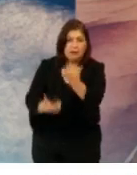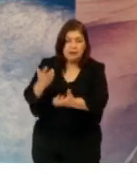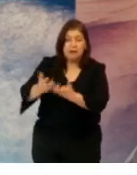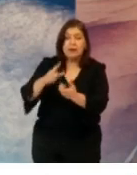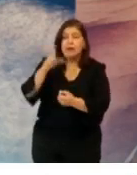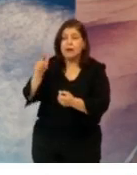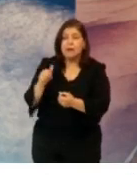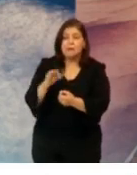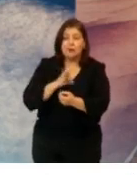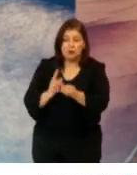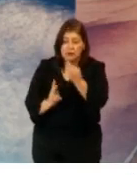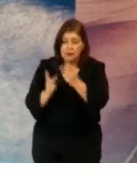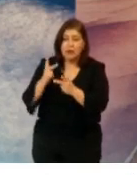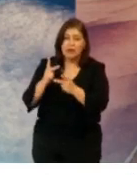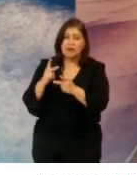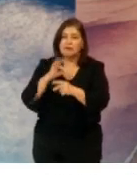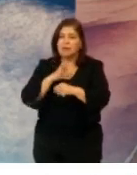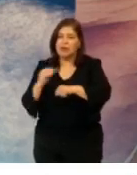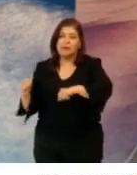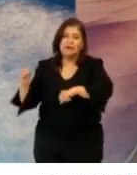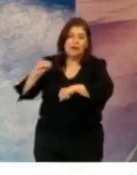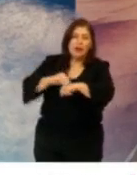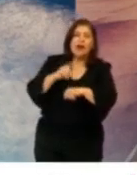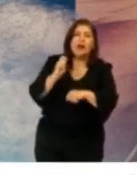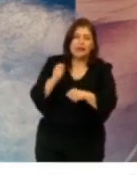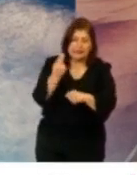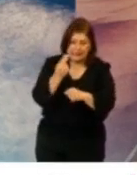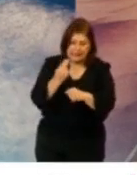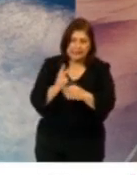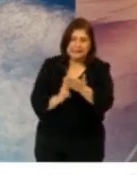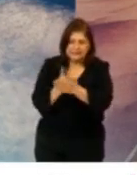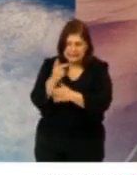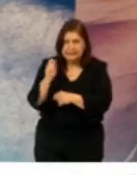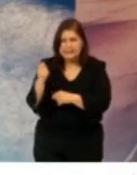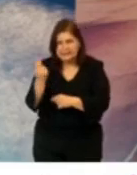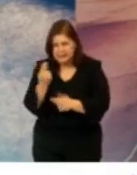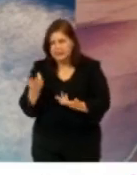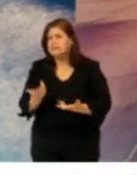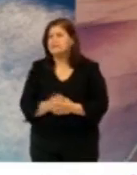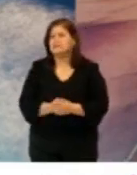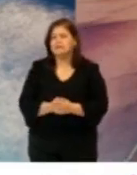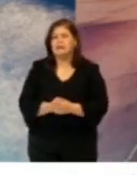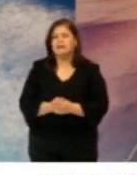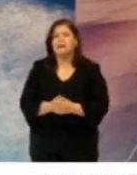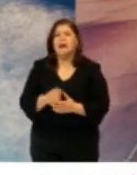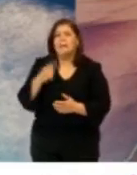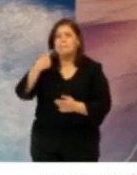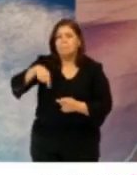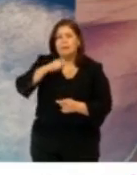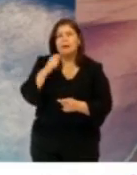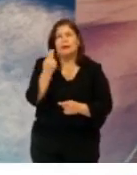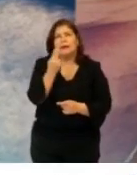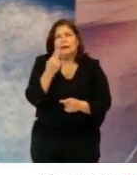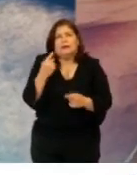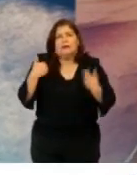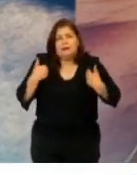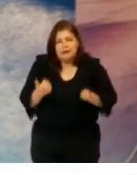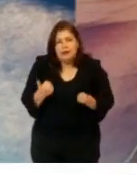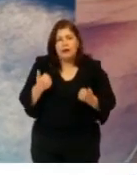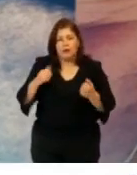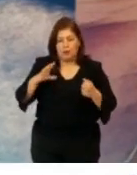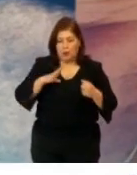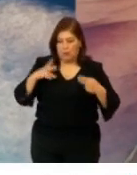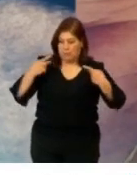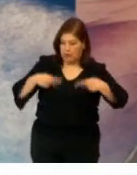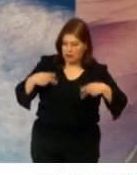nativos, se planta encima una forestal, ¿no? En el fondo, entender las herramientas que tengo como ciudadano,